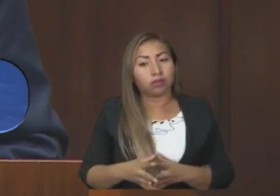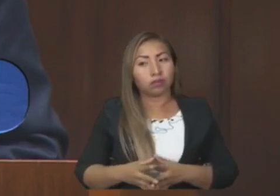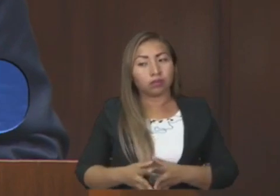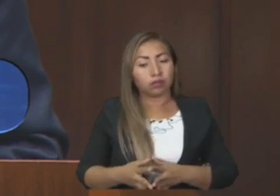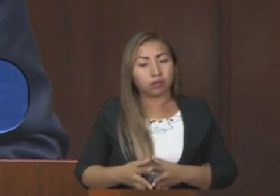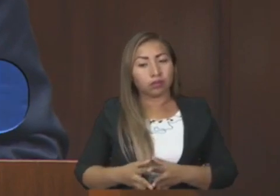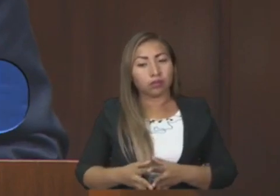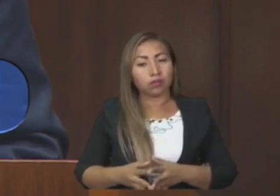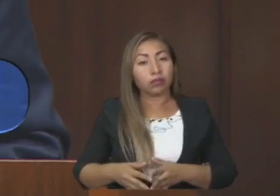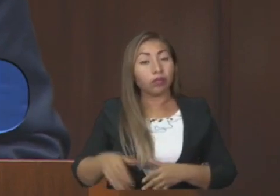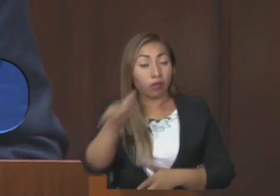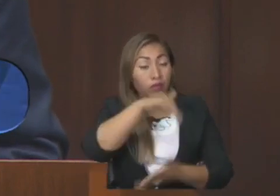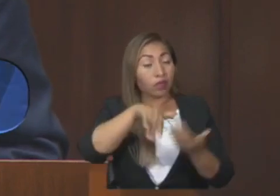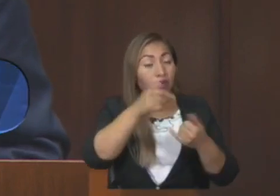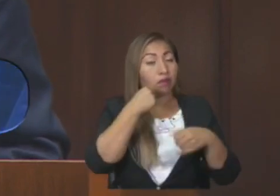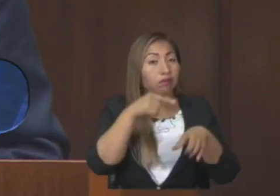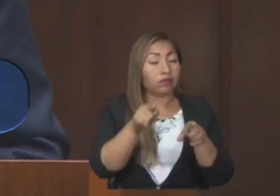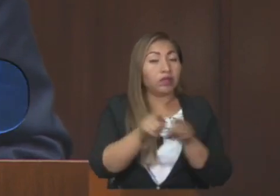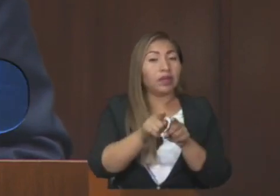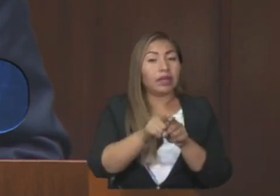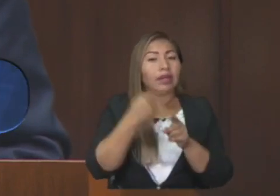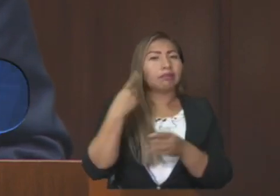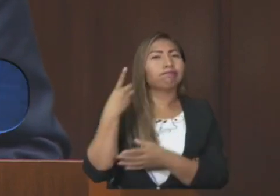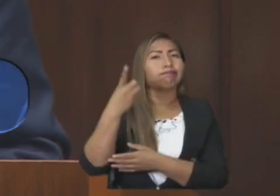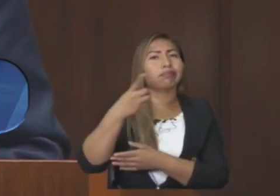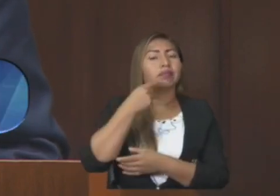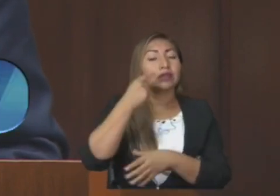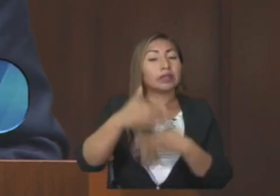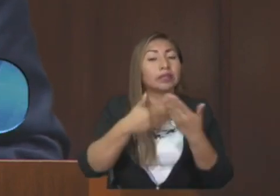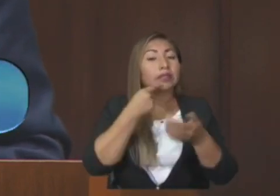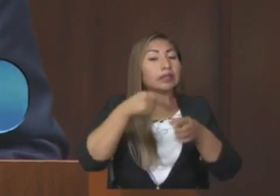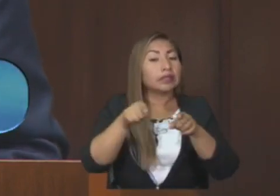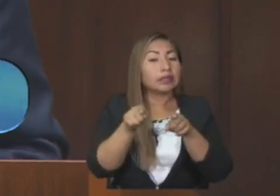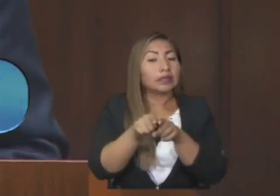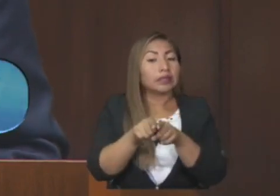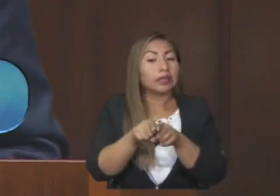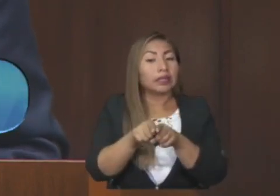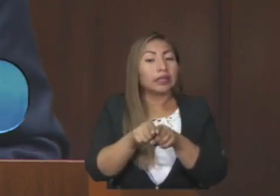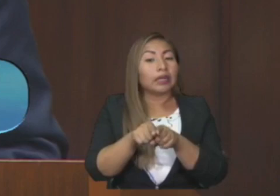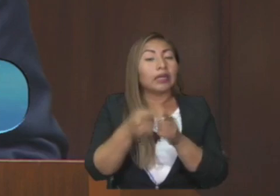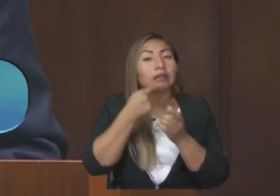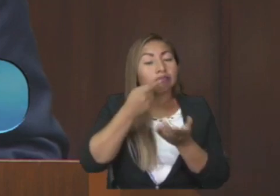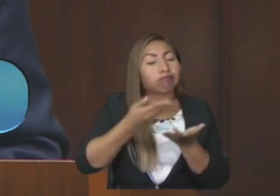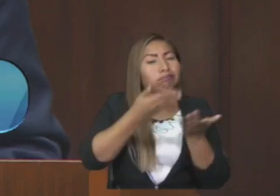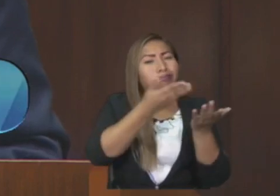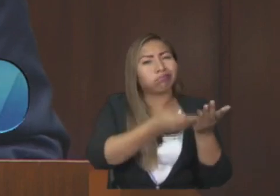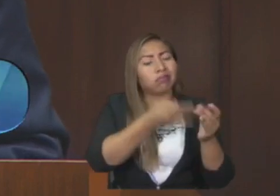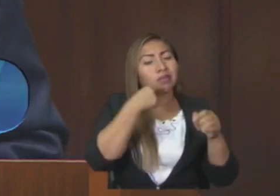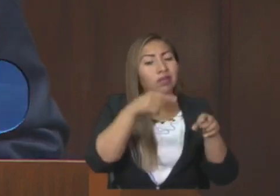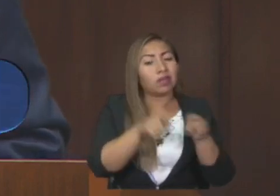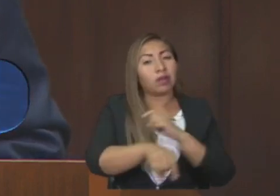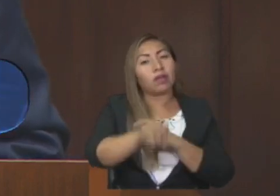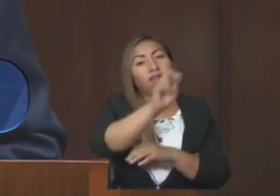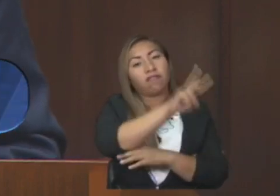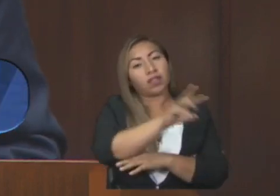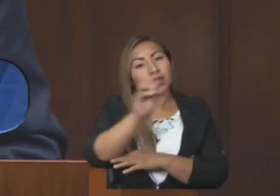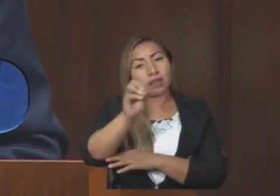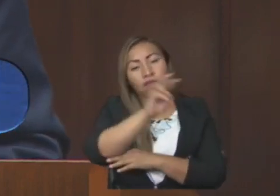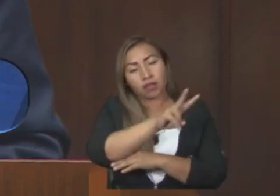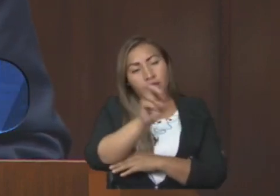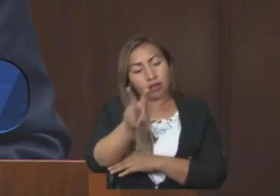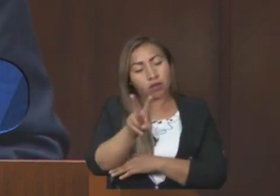Sobre esta base, la Dirección Nacional de Recursos Minerales emitió la resolución